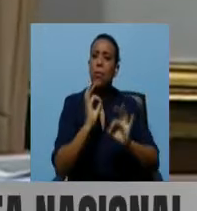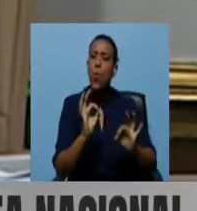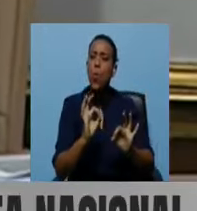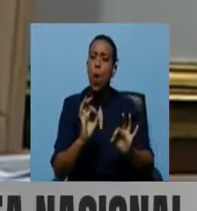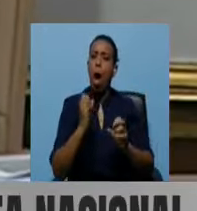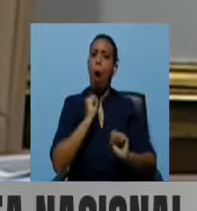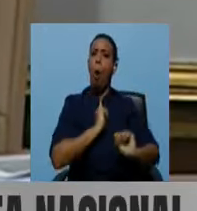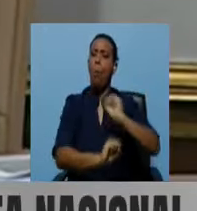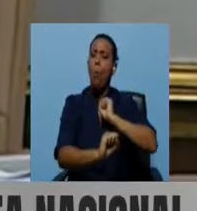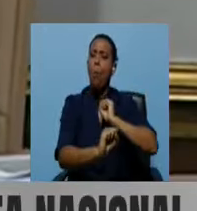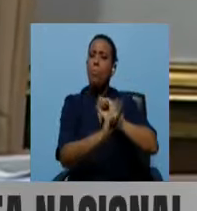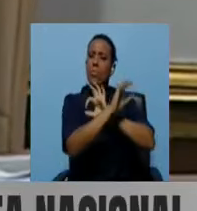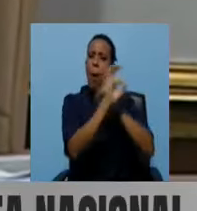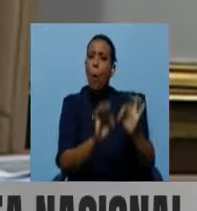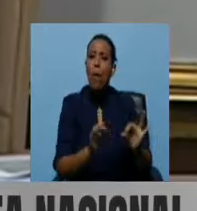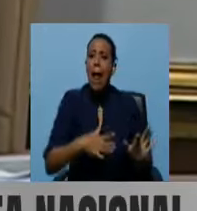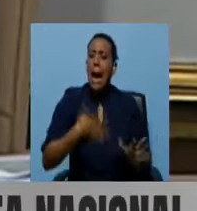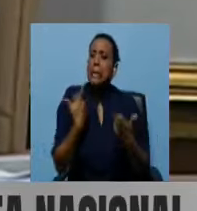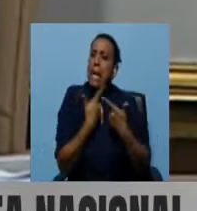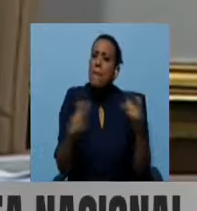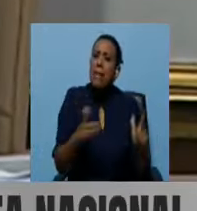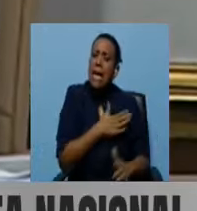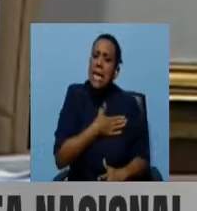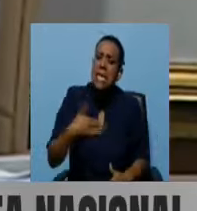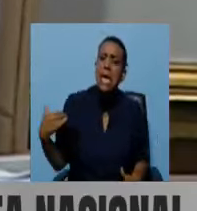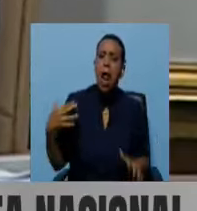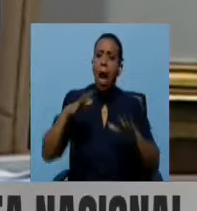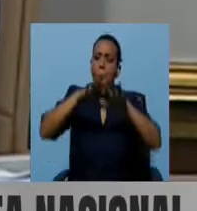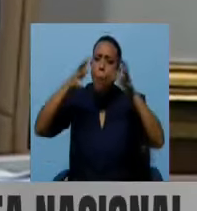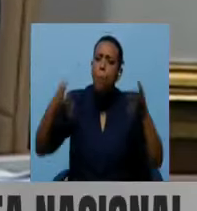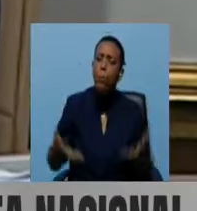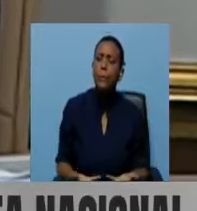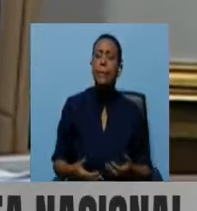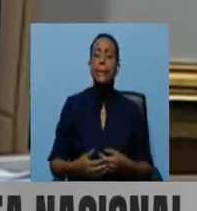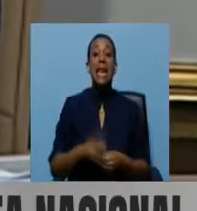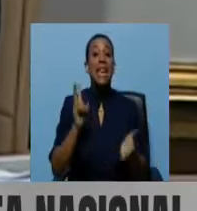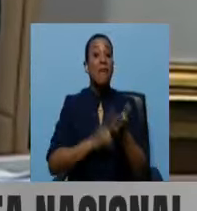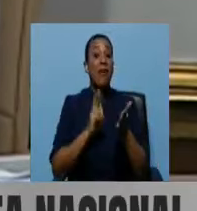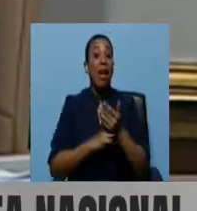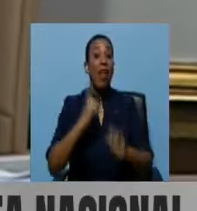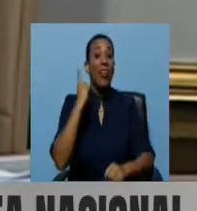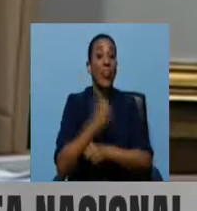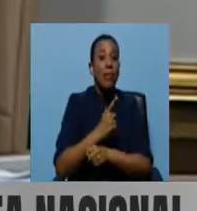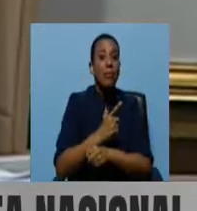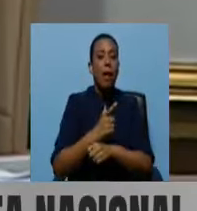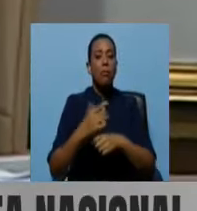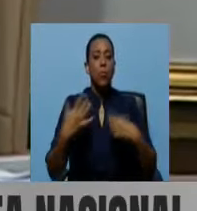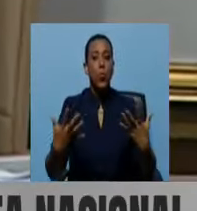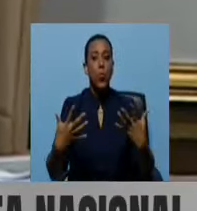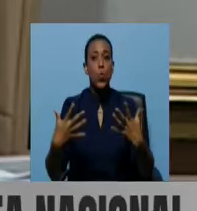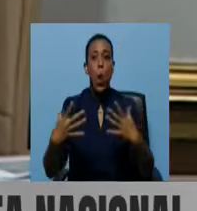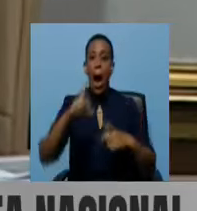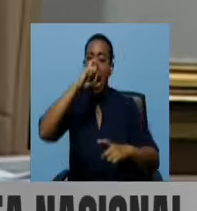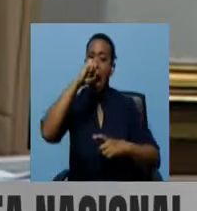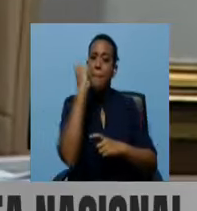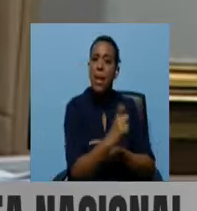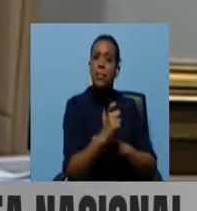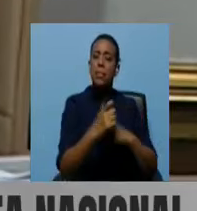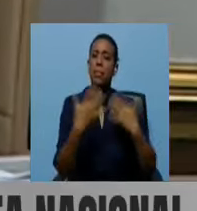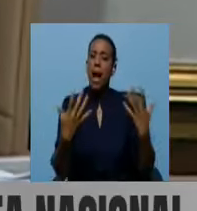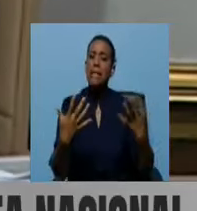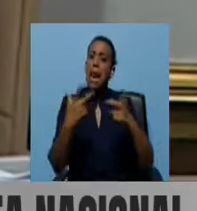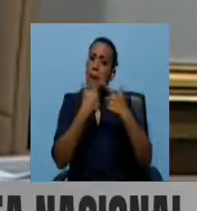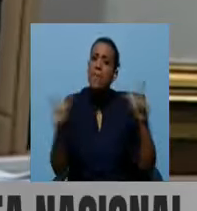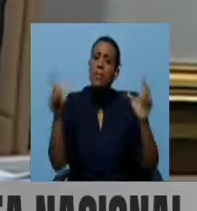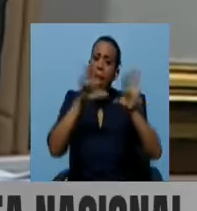la ansias de libertad del mundo entero, la verdadera dictadura que amenaza la libertad de